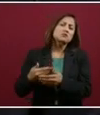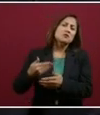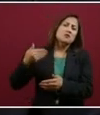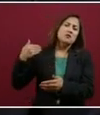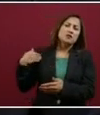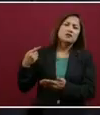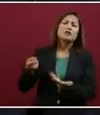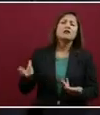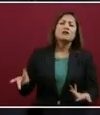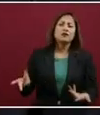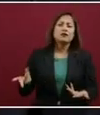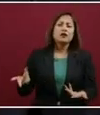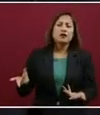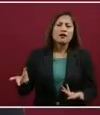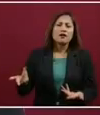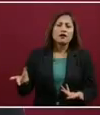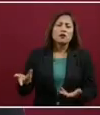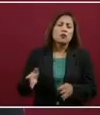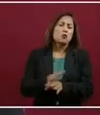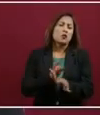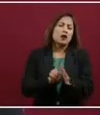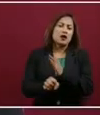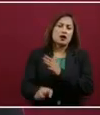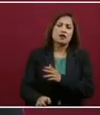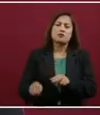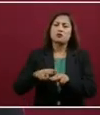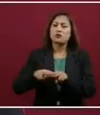con la privatización de los ferrocarriles?